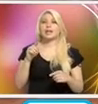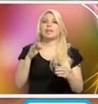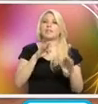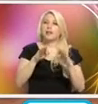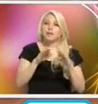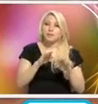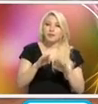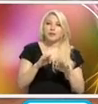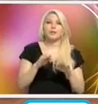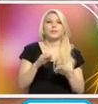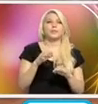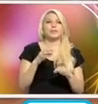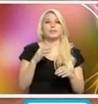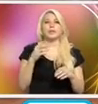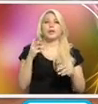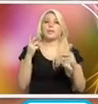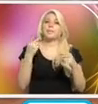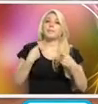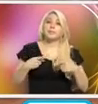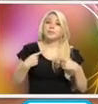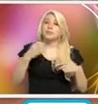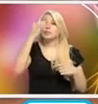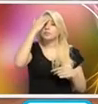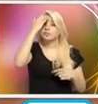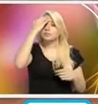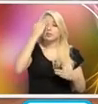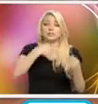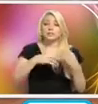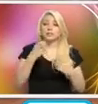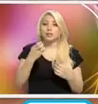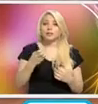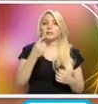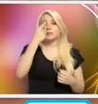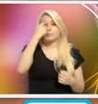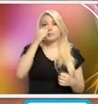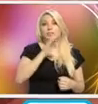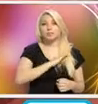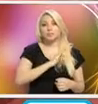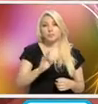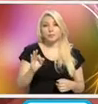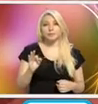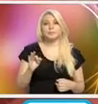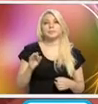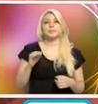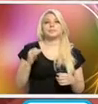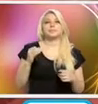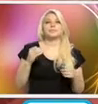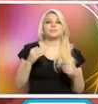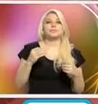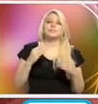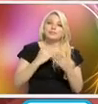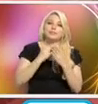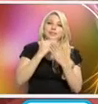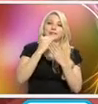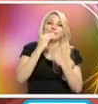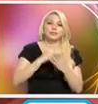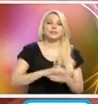relación. Y se vale que se dé también golpes, ¿no? Es necesario. Ese es otro punto clave de la adolescencia. Como padre tú